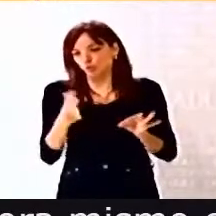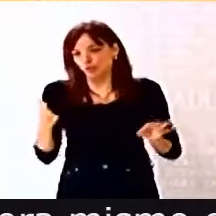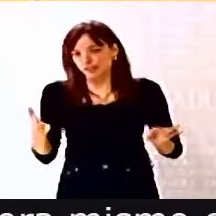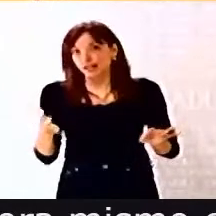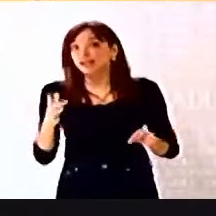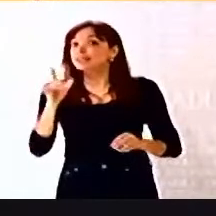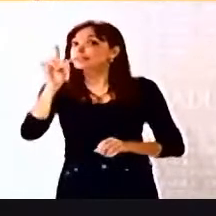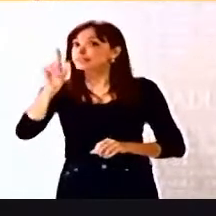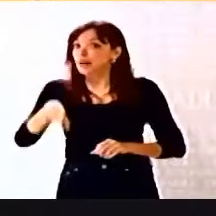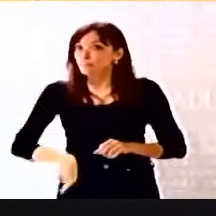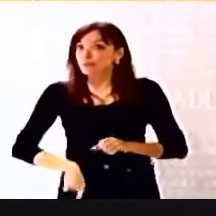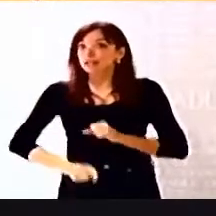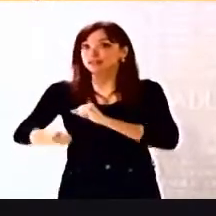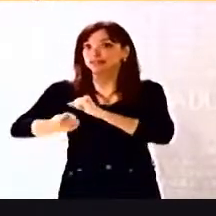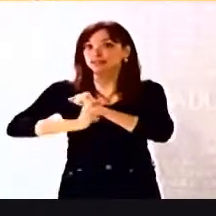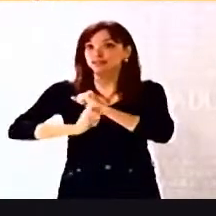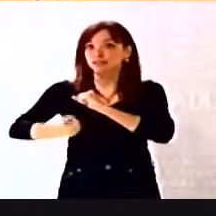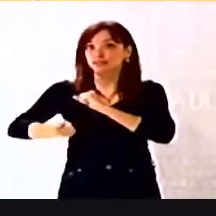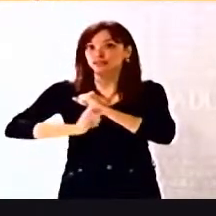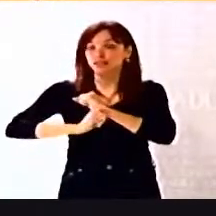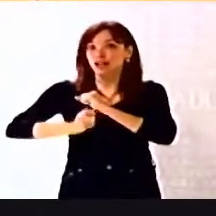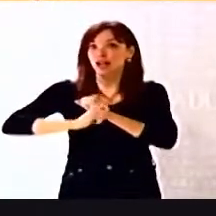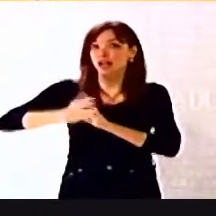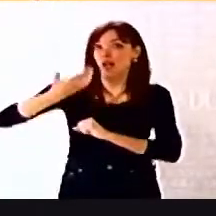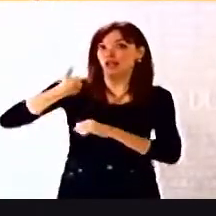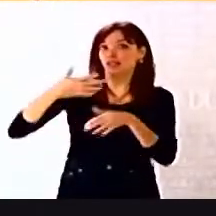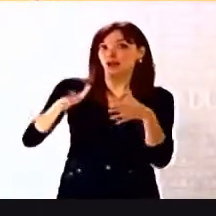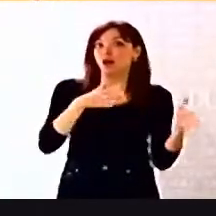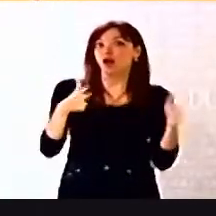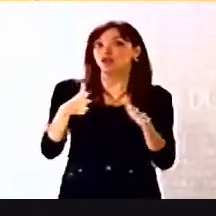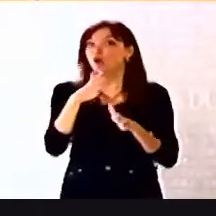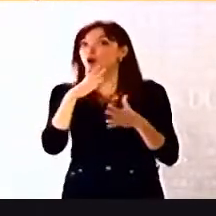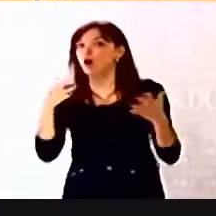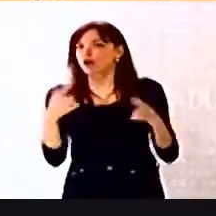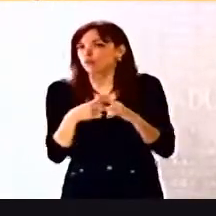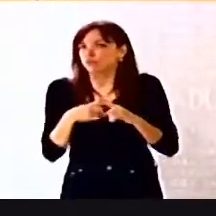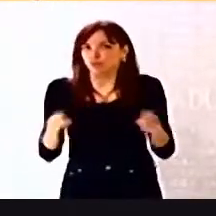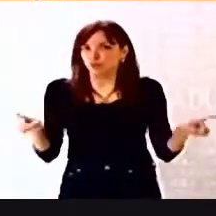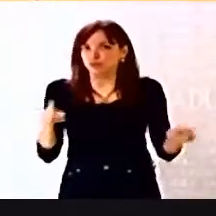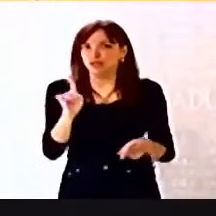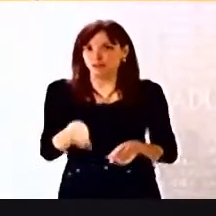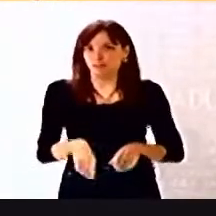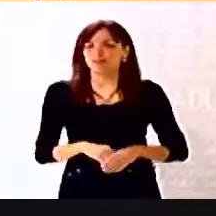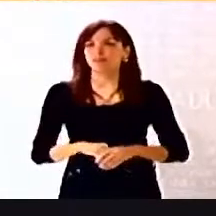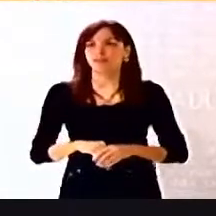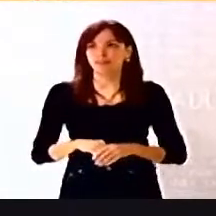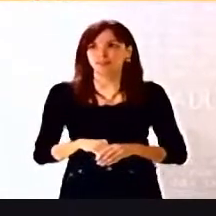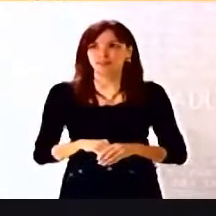También la estrategia de la primera ola era muy distinta a la estrategia de esta segunda ola.